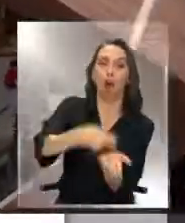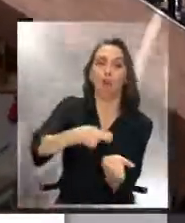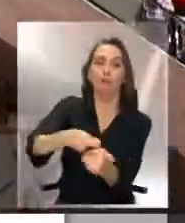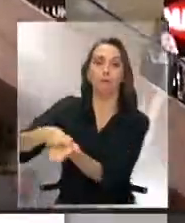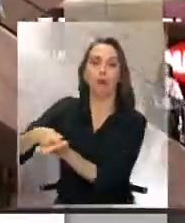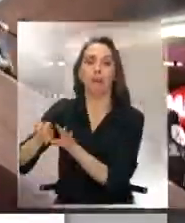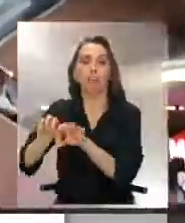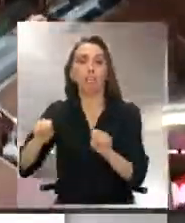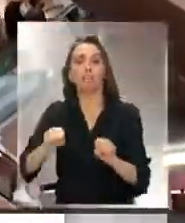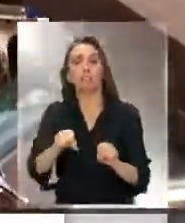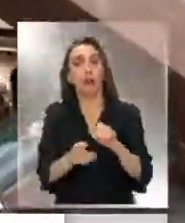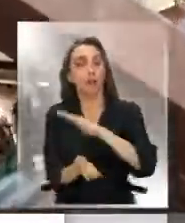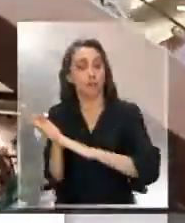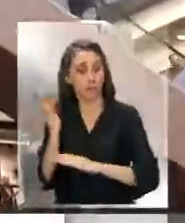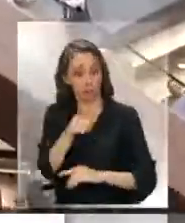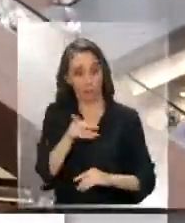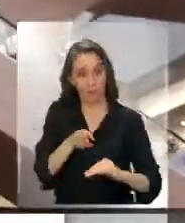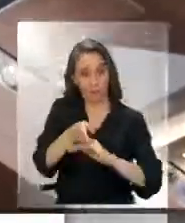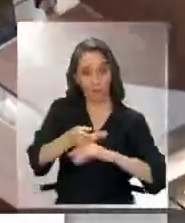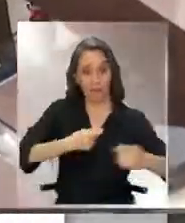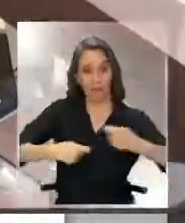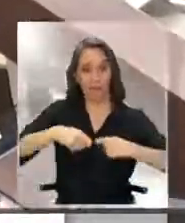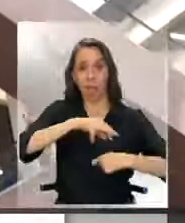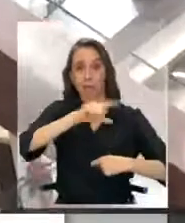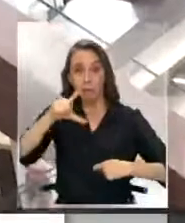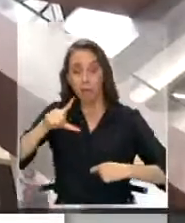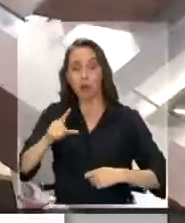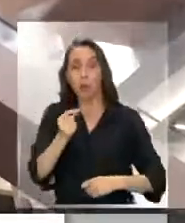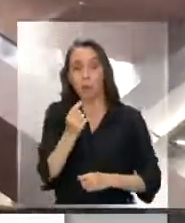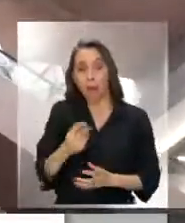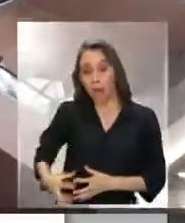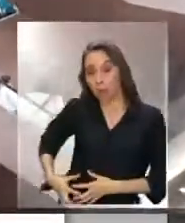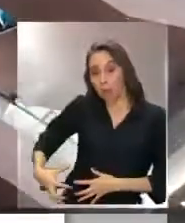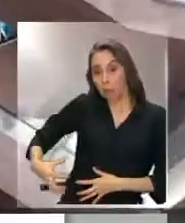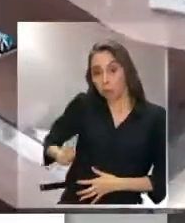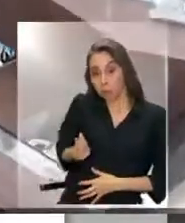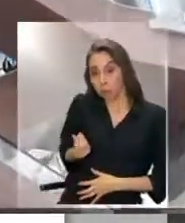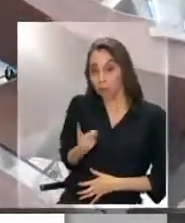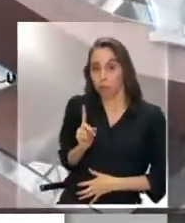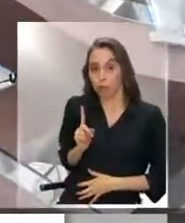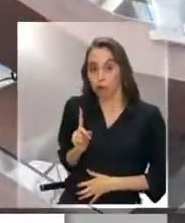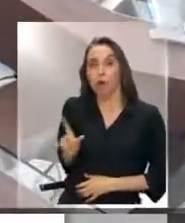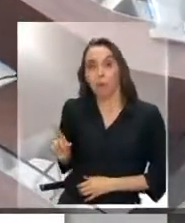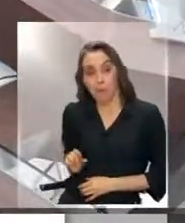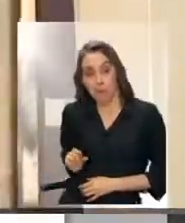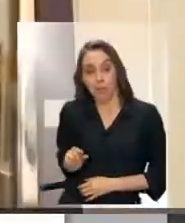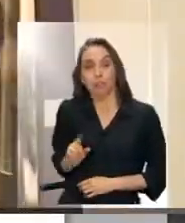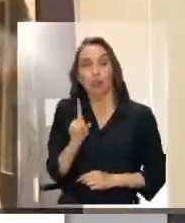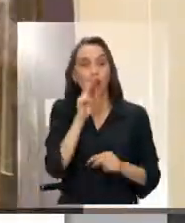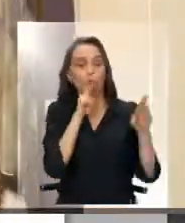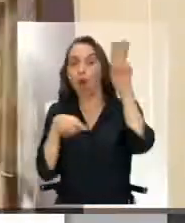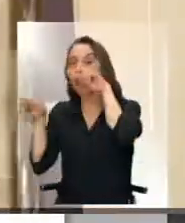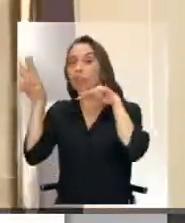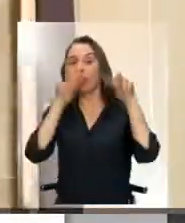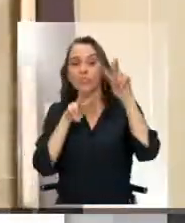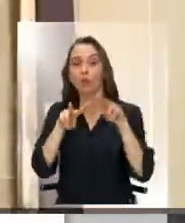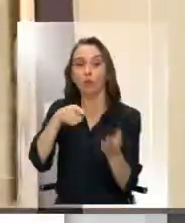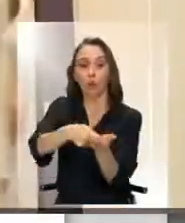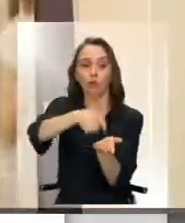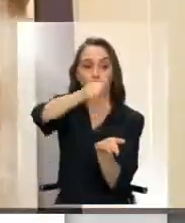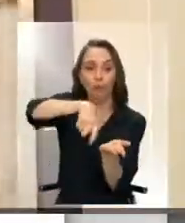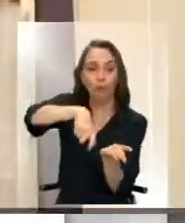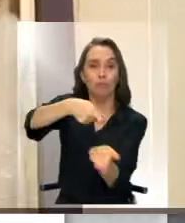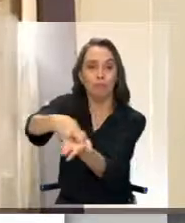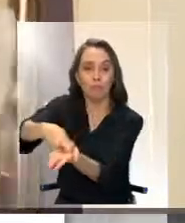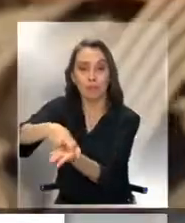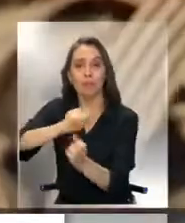quienes acudan a los centros comerciales es evitar grandes sumas de plata en efectivo en el bolsillo, la distracción en medio de las transacciones.